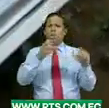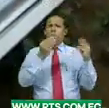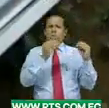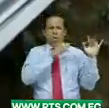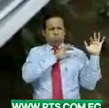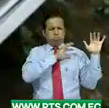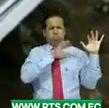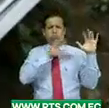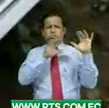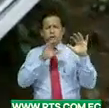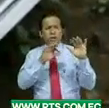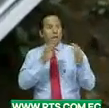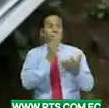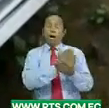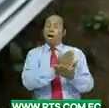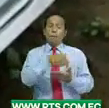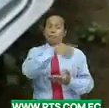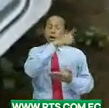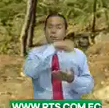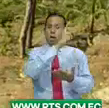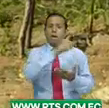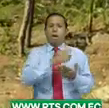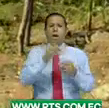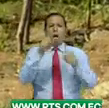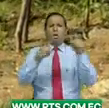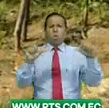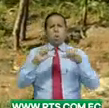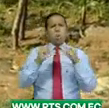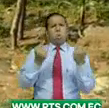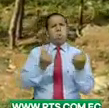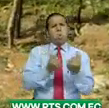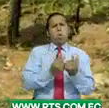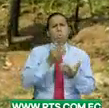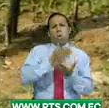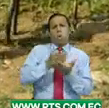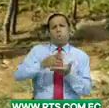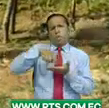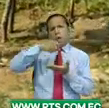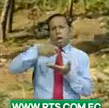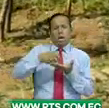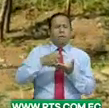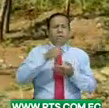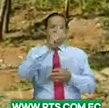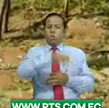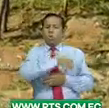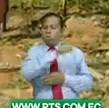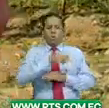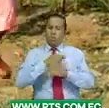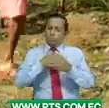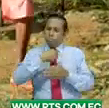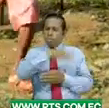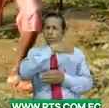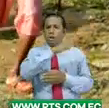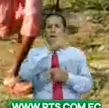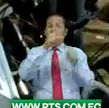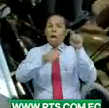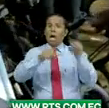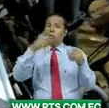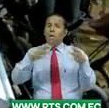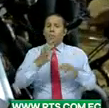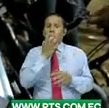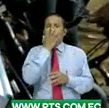llevaron comida para acampar y disfrutar junto a sus familias, pero esto no está permitido y por no usar la mascarilla